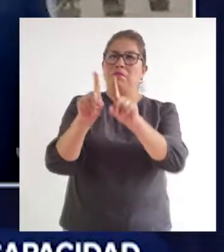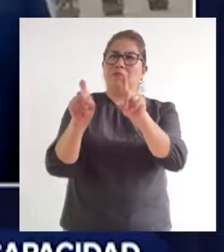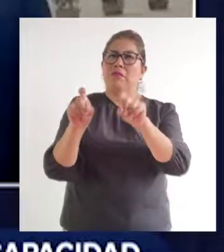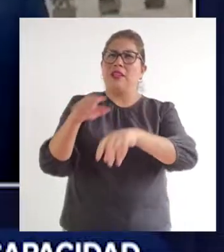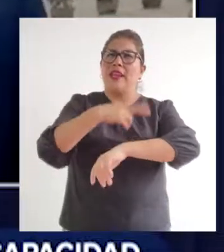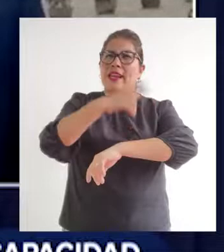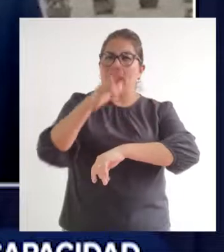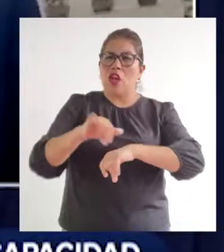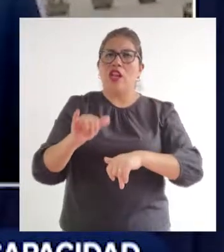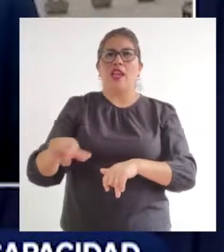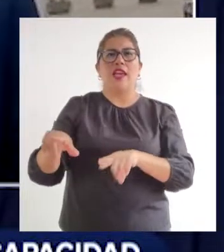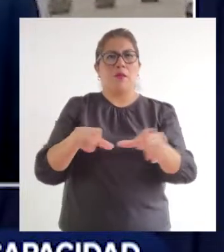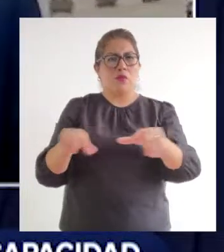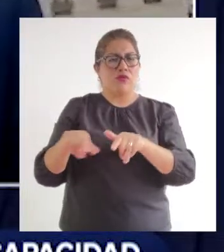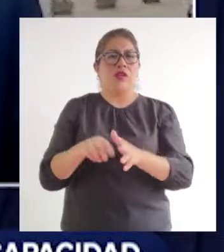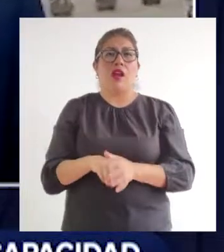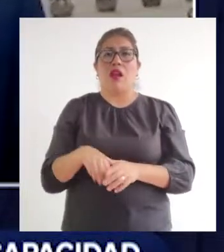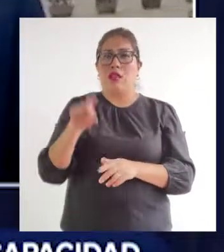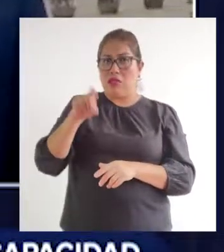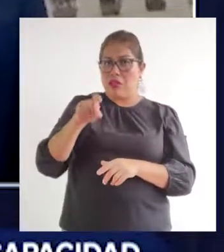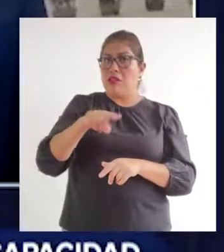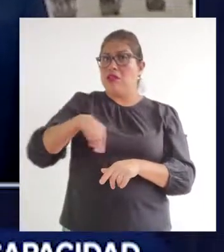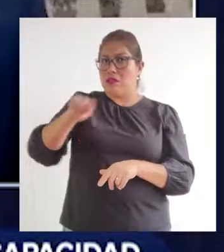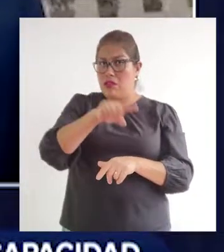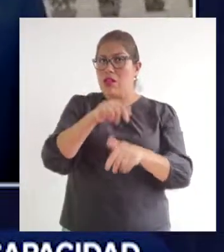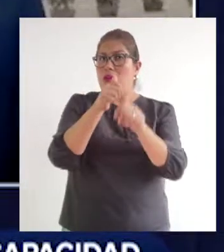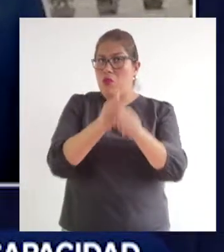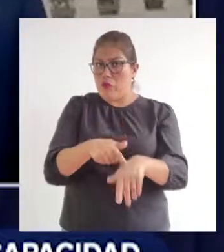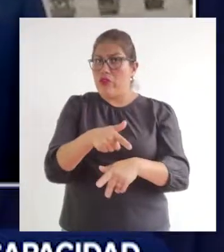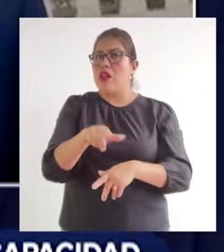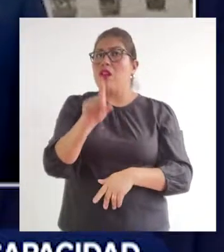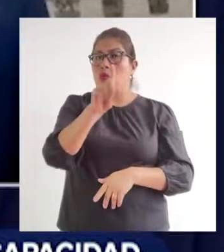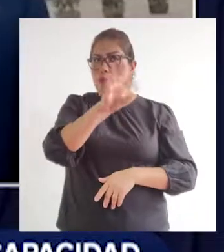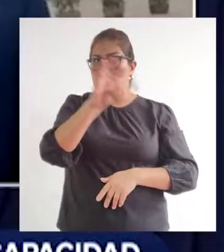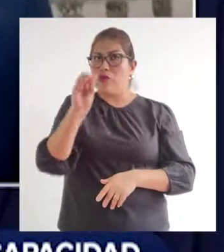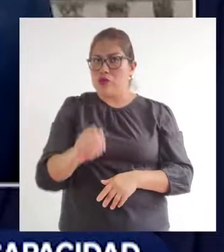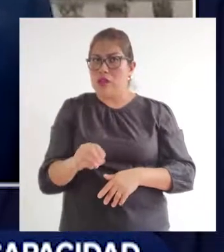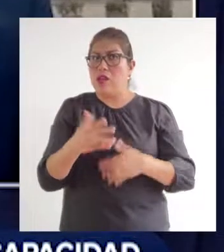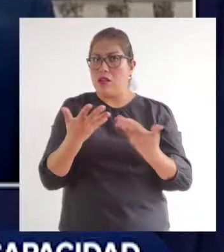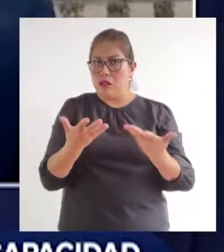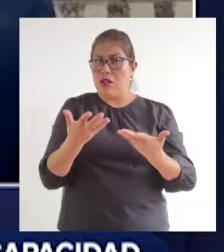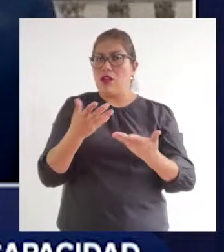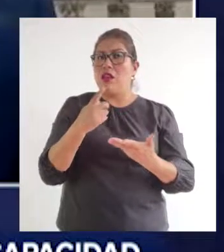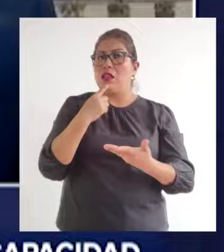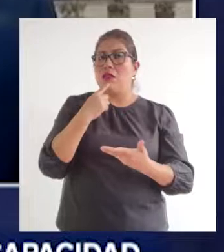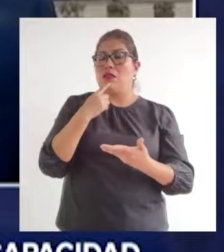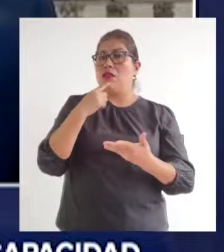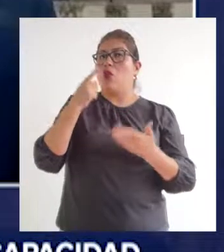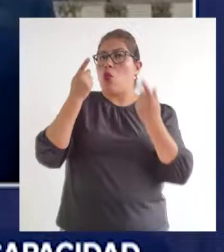elecciones regionales y municipales, ¿también se tenía que cumplir con un porcentaje determinado?